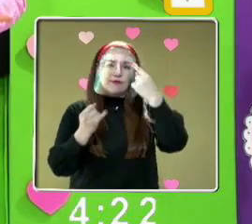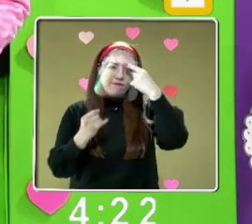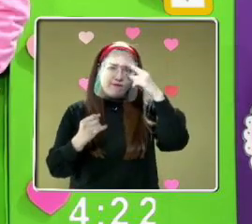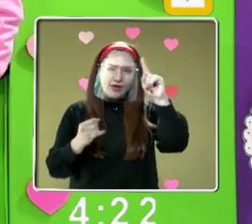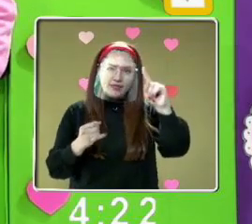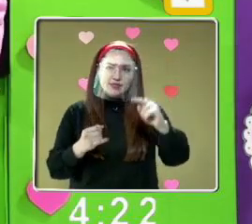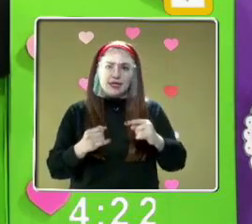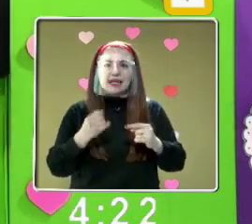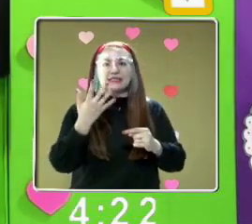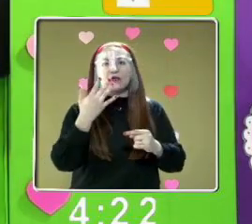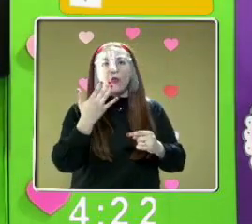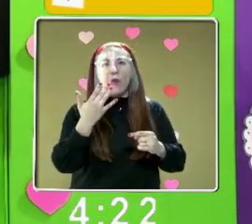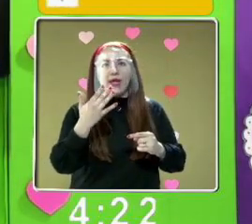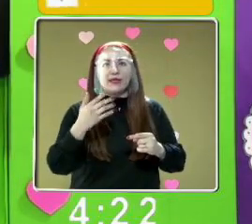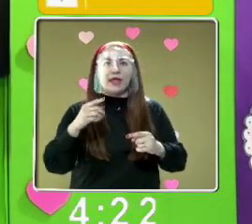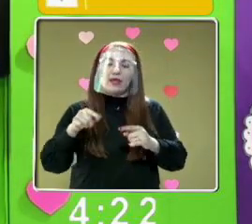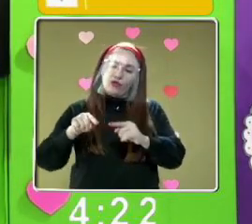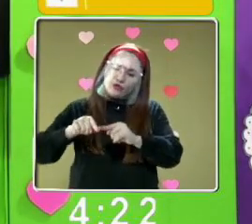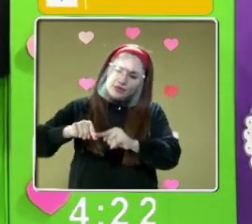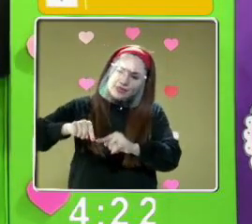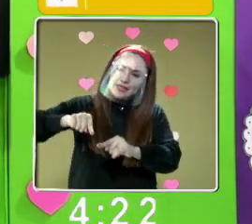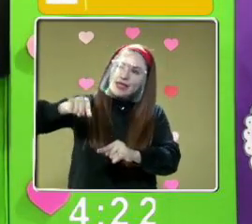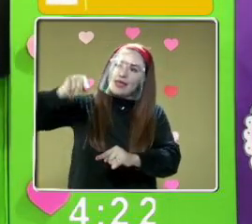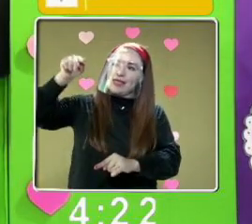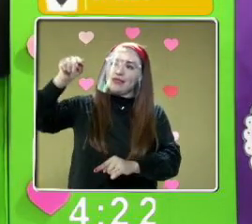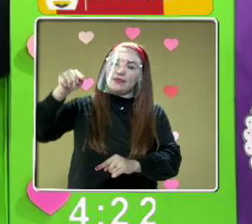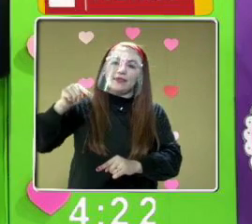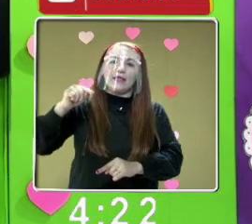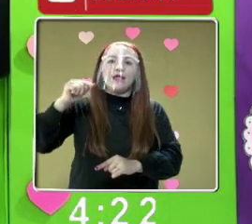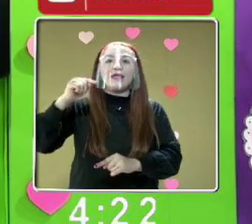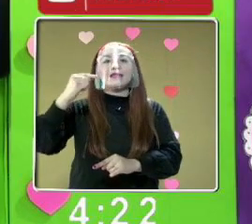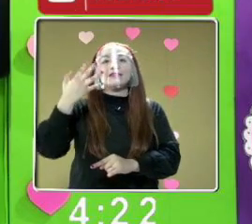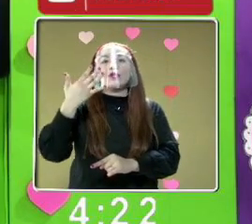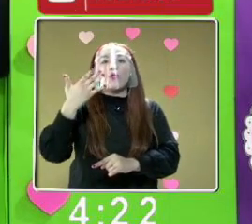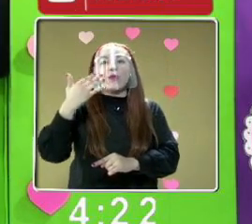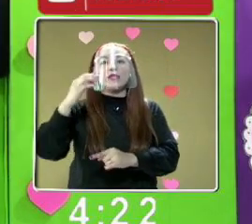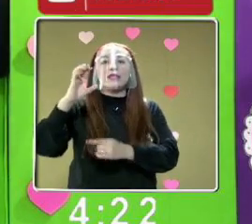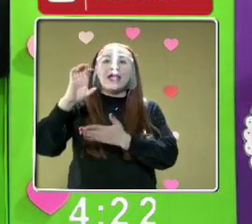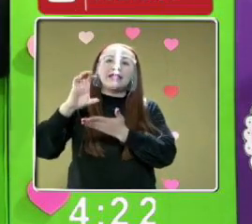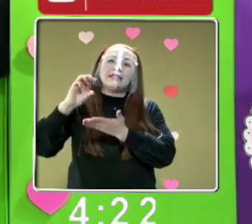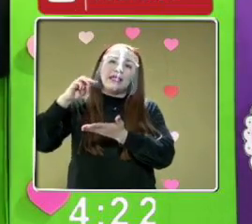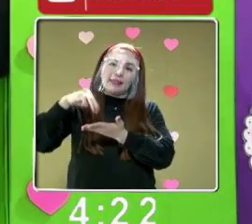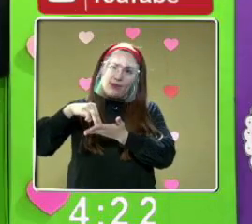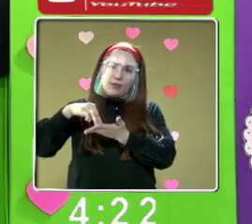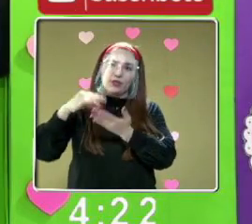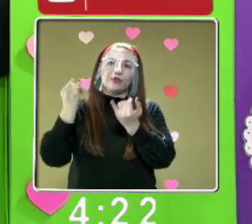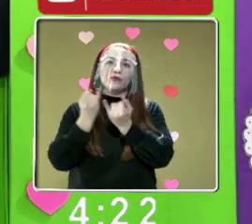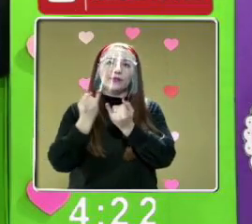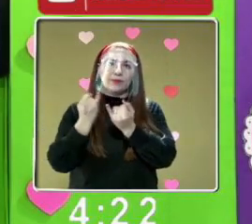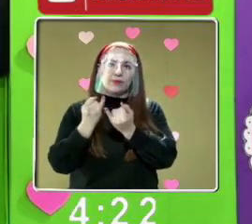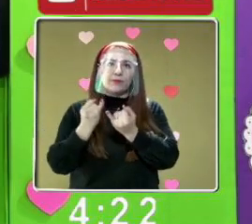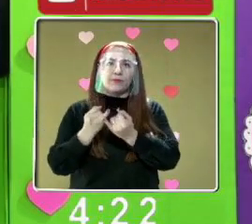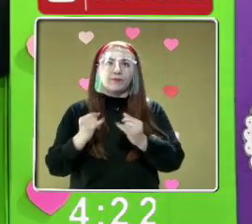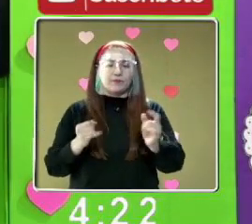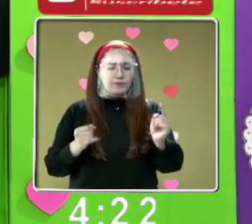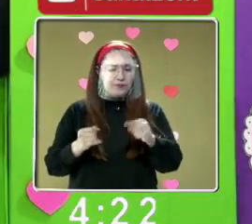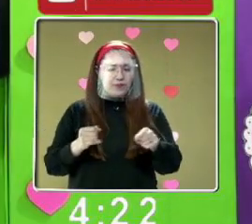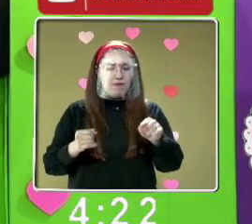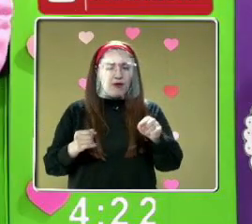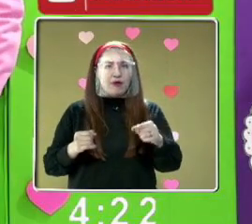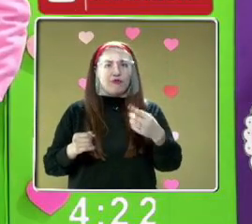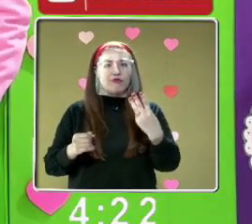10, 50. 50 centímetros. Y así me voy con todas las medidas. Por ejemplo, acá abajo es